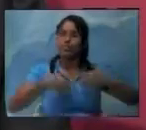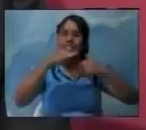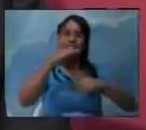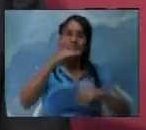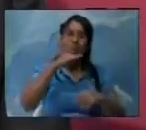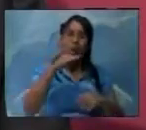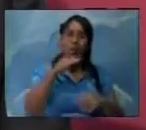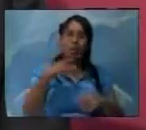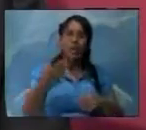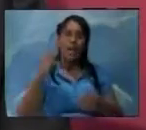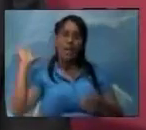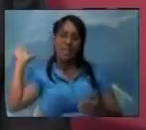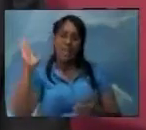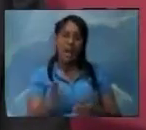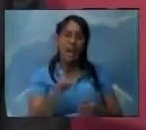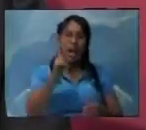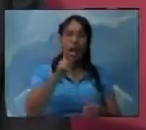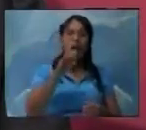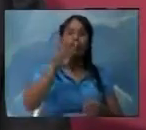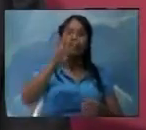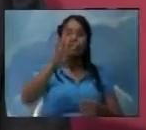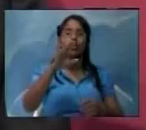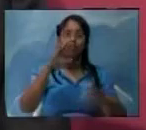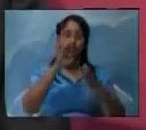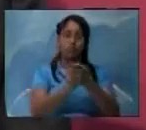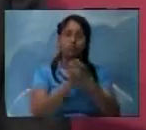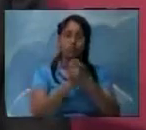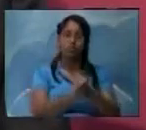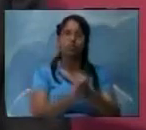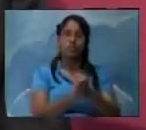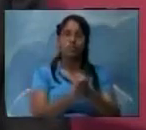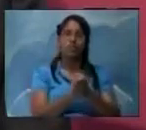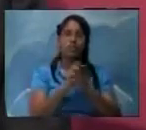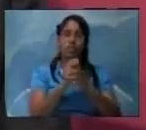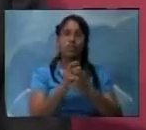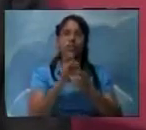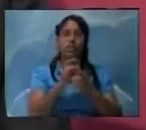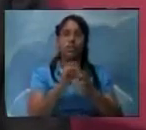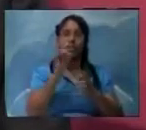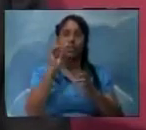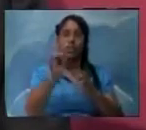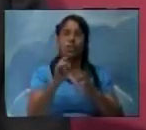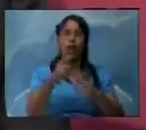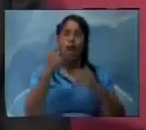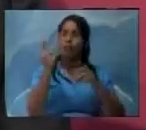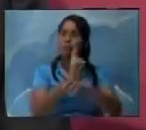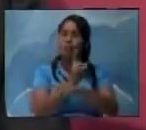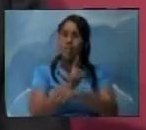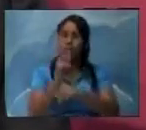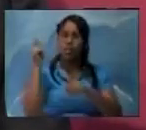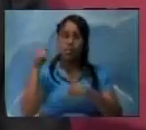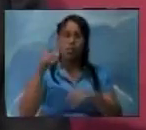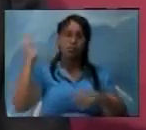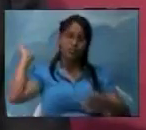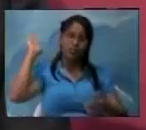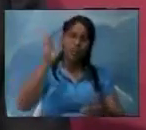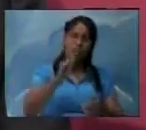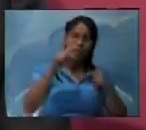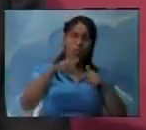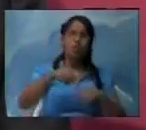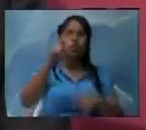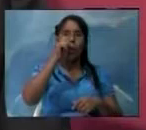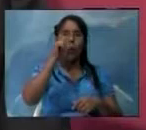enojo que trajesen a Sadrach, Mesach y Abednego. Al instante fueron traídos estos